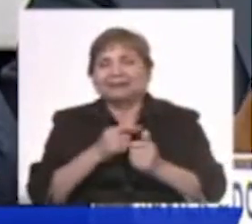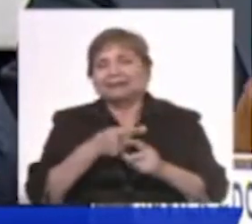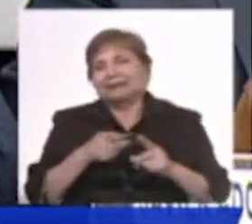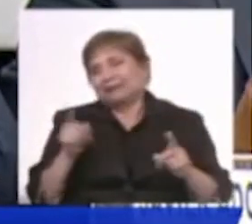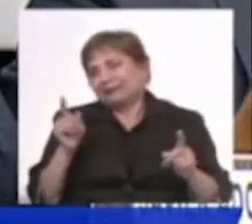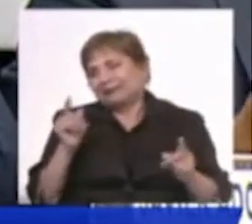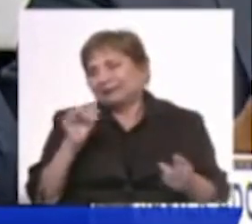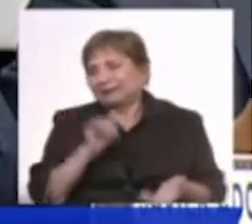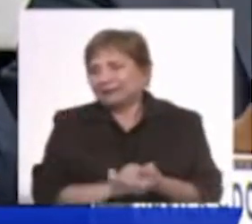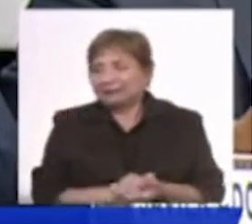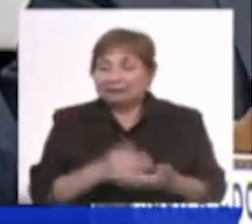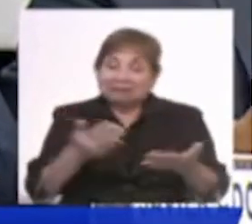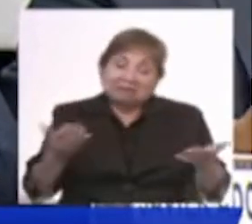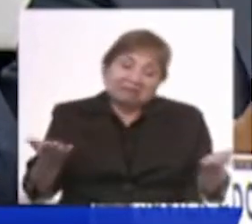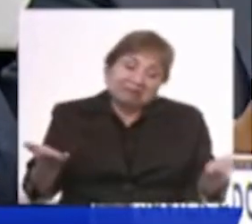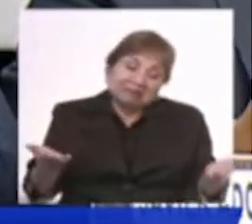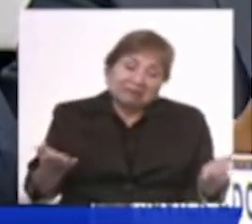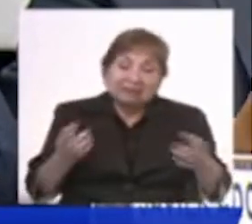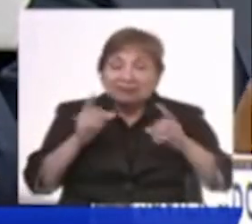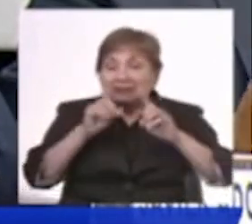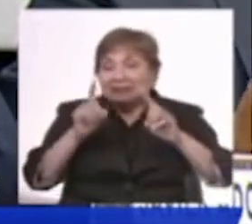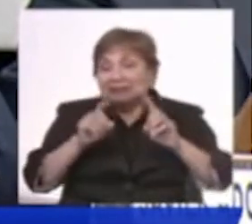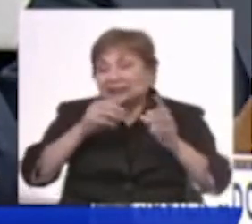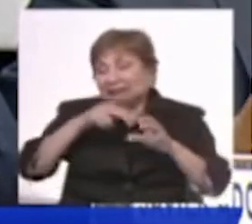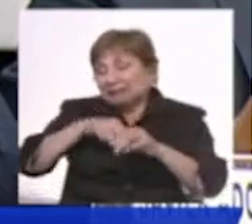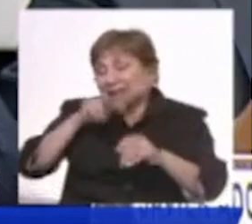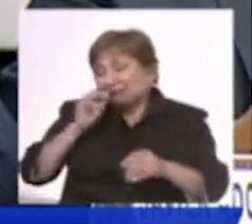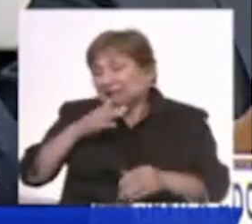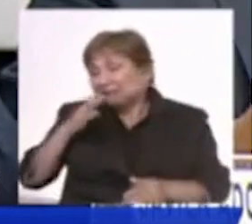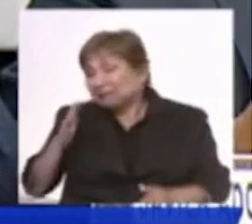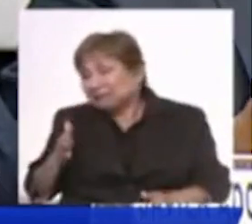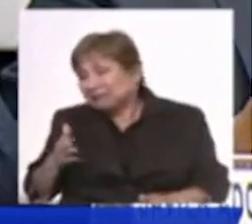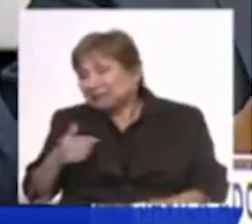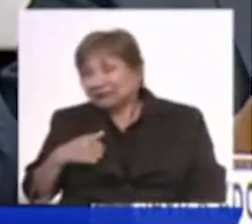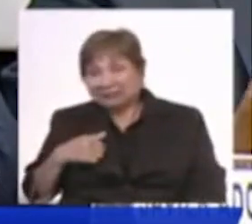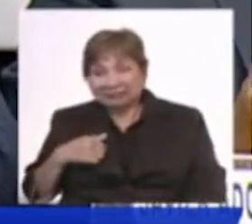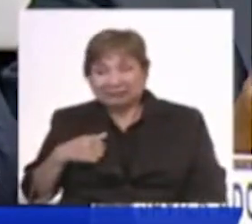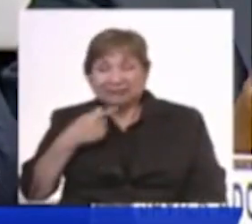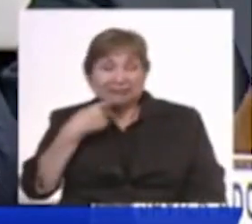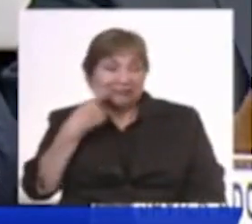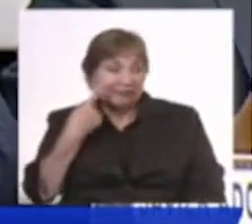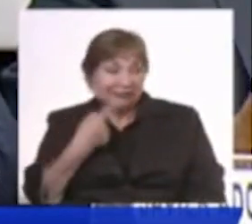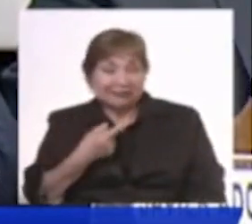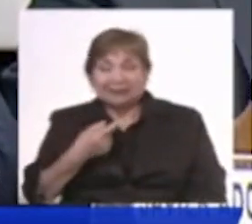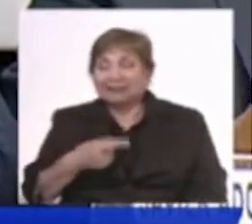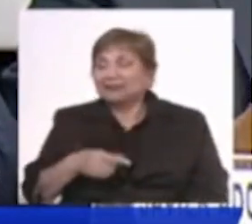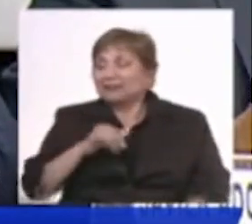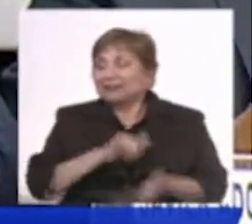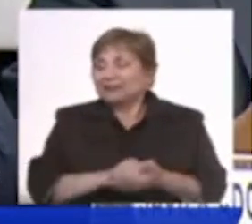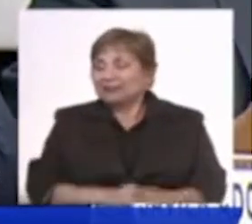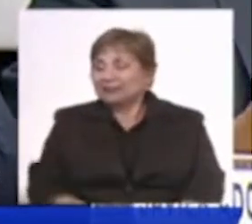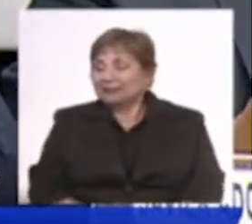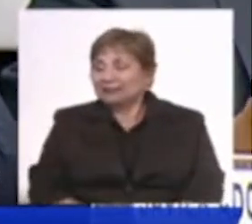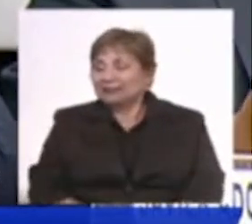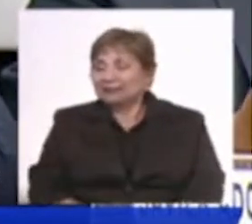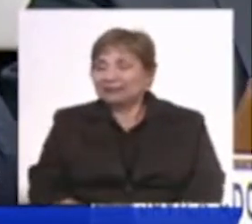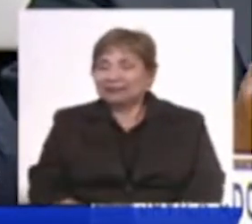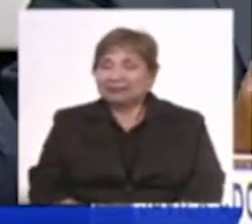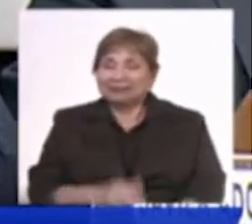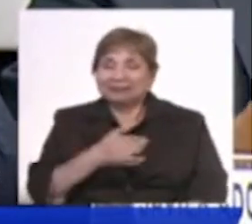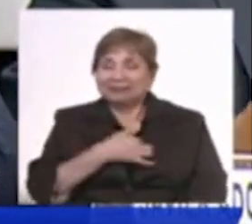Pero ya que pregunta sobre pasos al costado, yo quería manifestar que ya